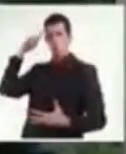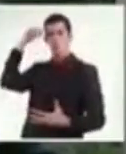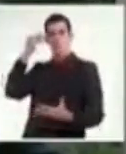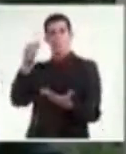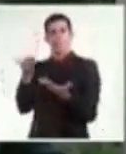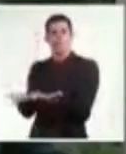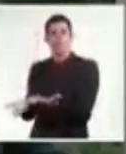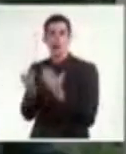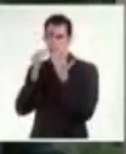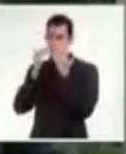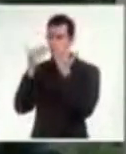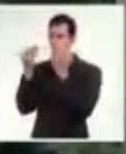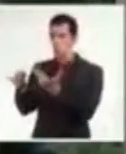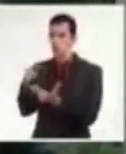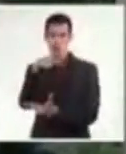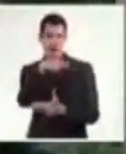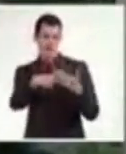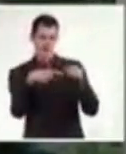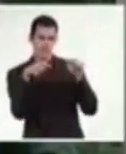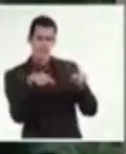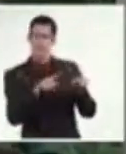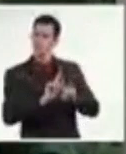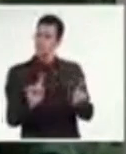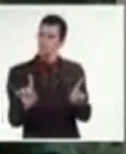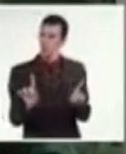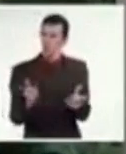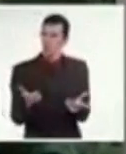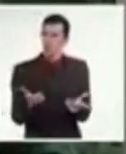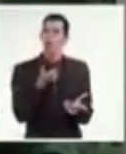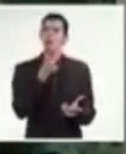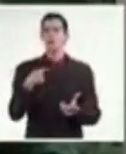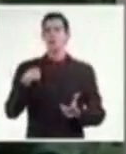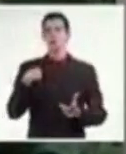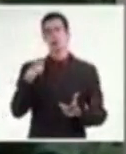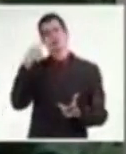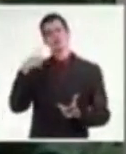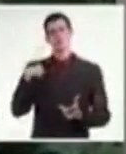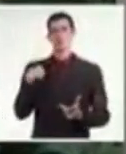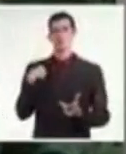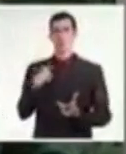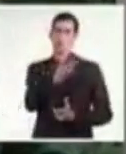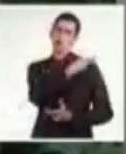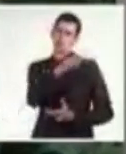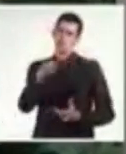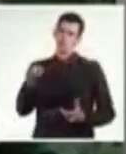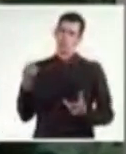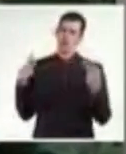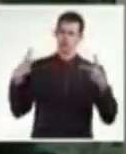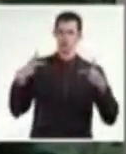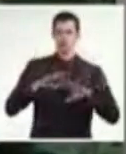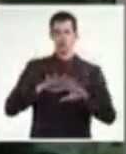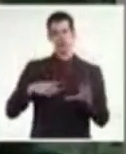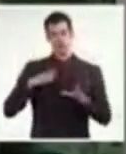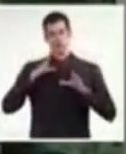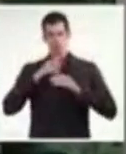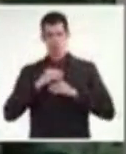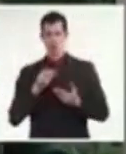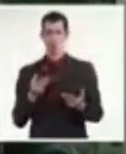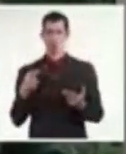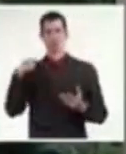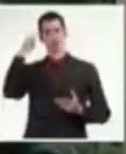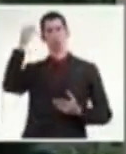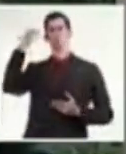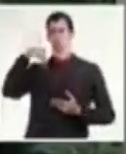una profesora de este país formada, soy una persona que está clara en los principios que tiene, está clara en lo